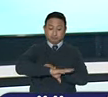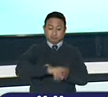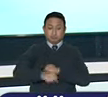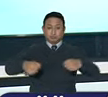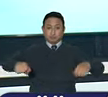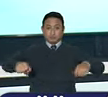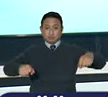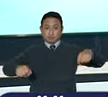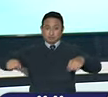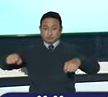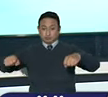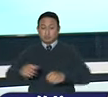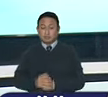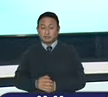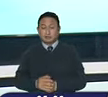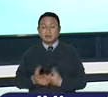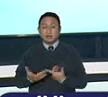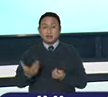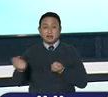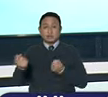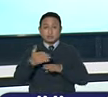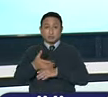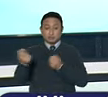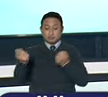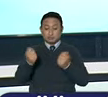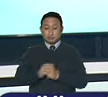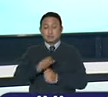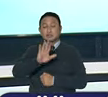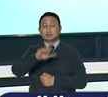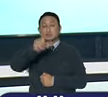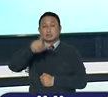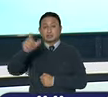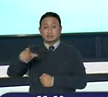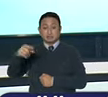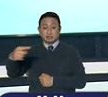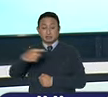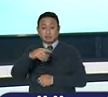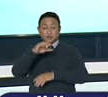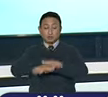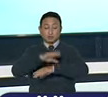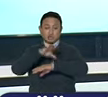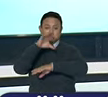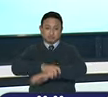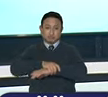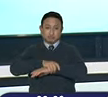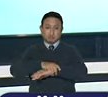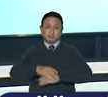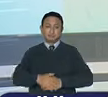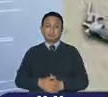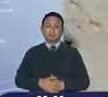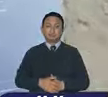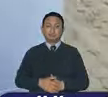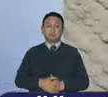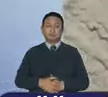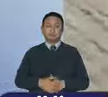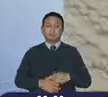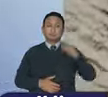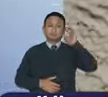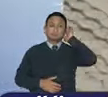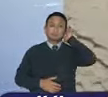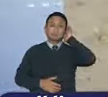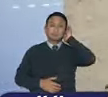de civil. En un operativo capturaron a 5 personas relacionadas a este caso. Ábrete, papá, ábrese, mijo,